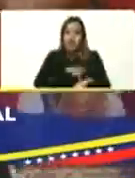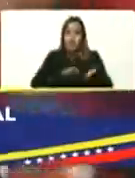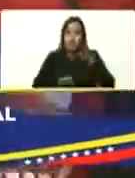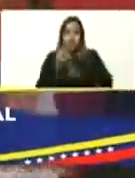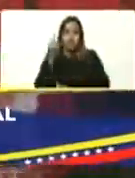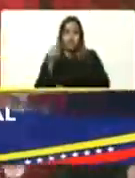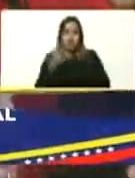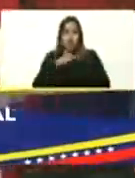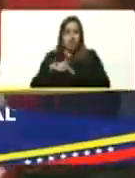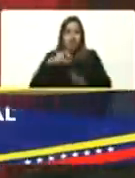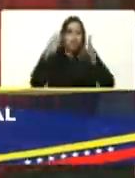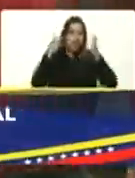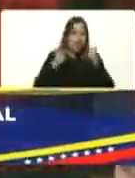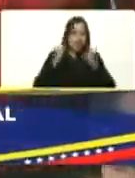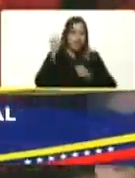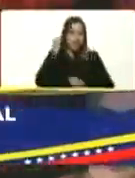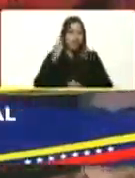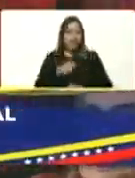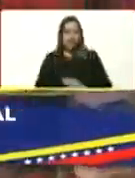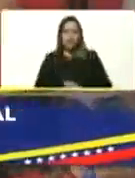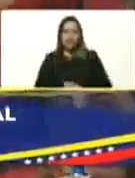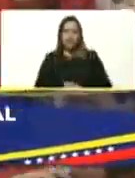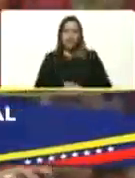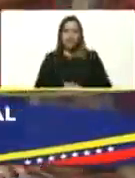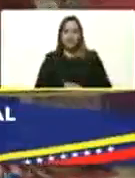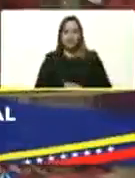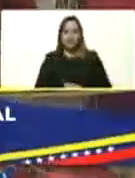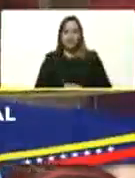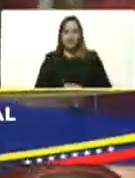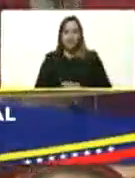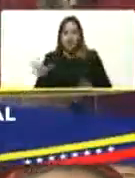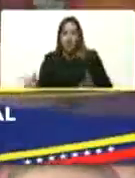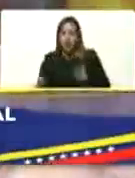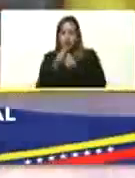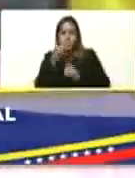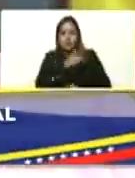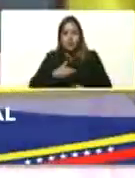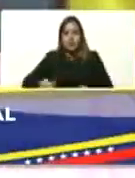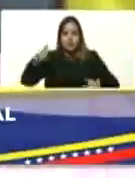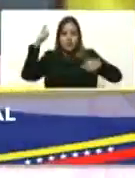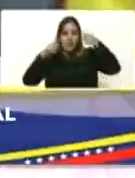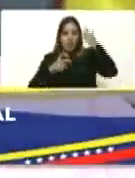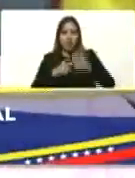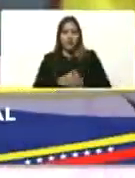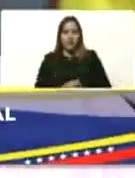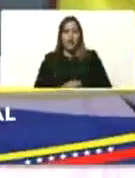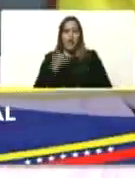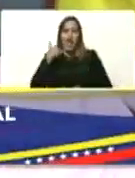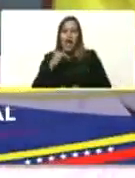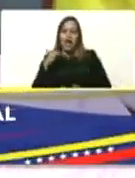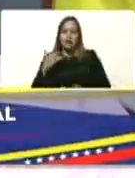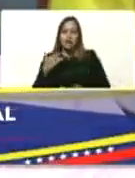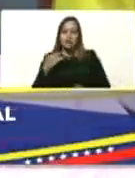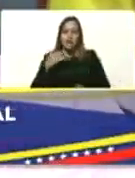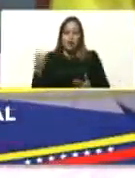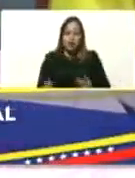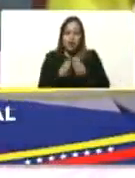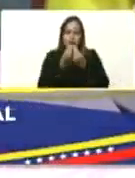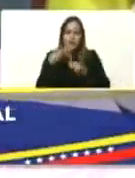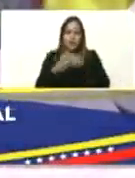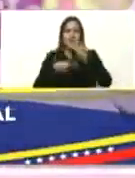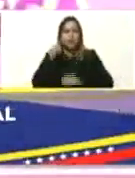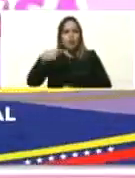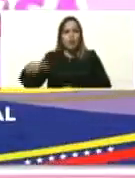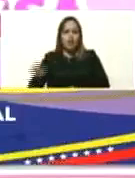nuestra Leona, que junto a Chávez dio el paso dentro de esas políticas acertadas para proteger